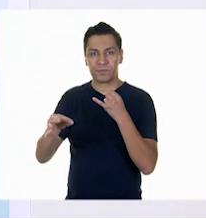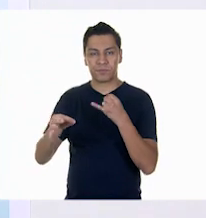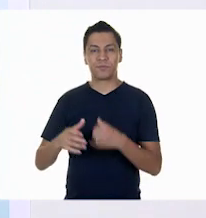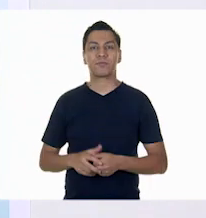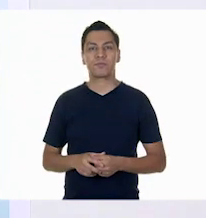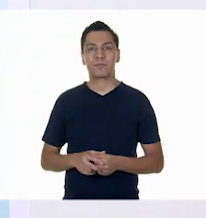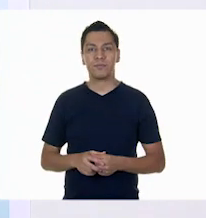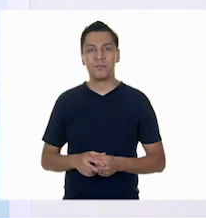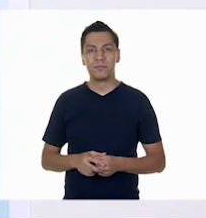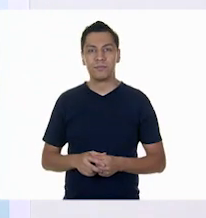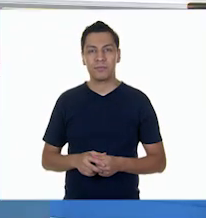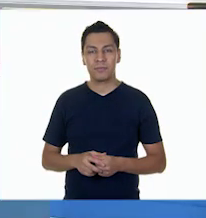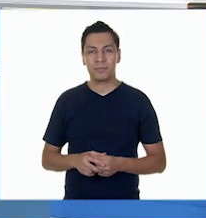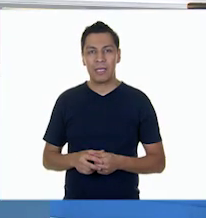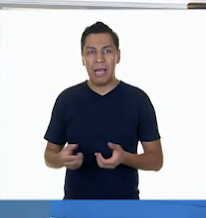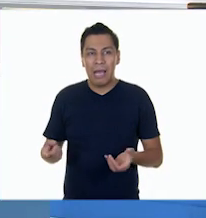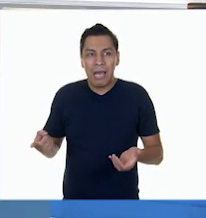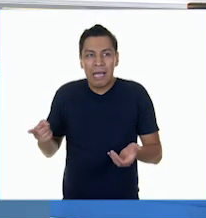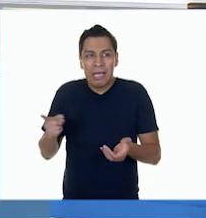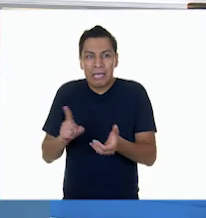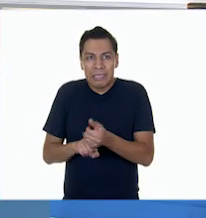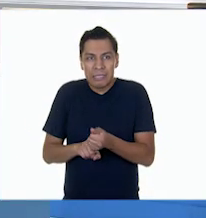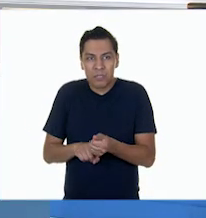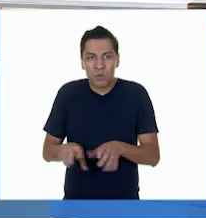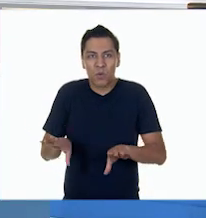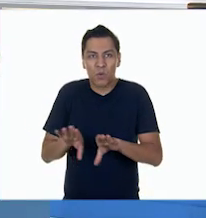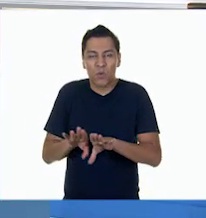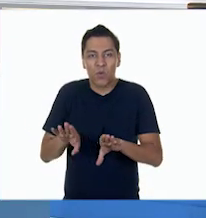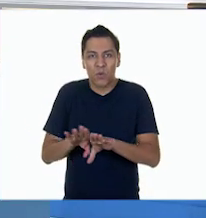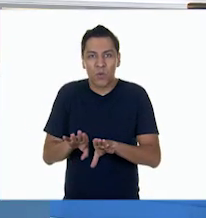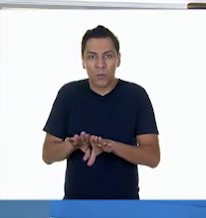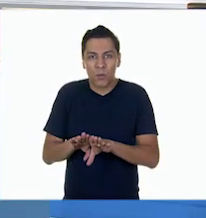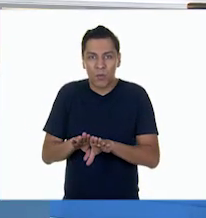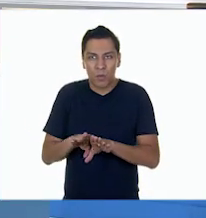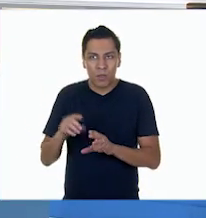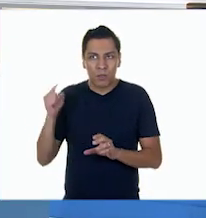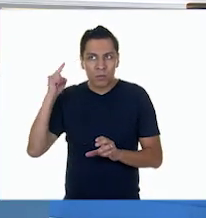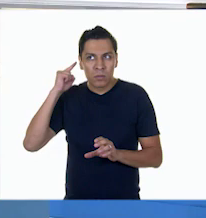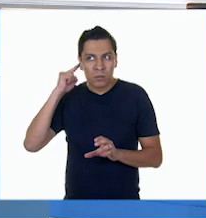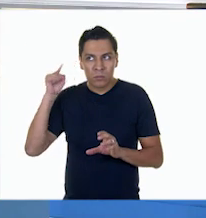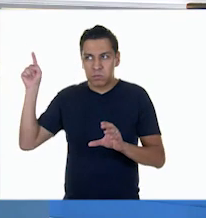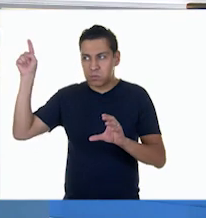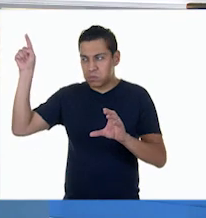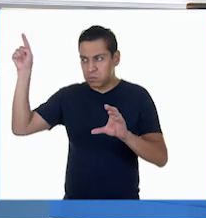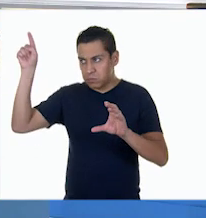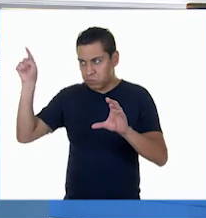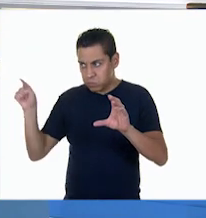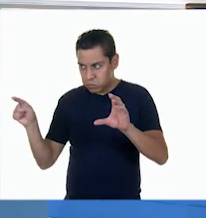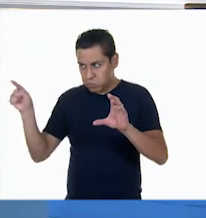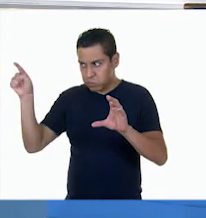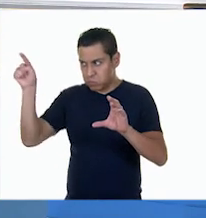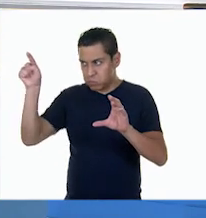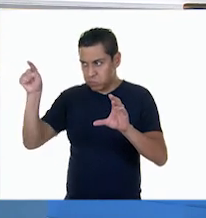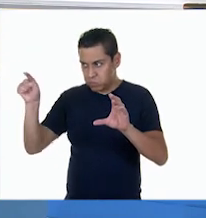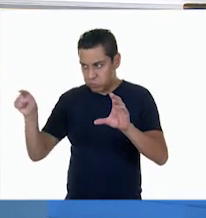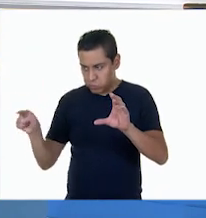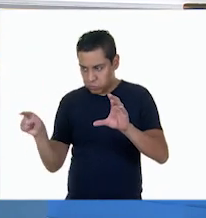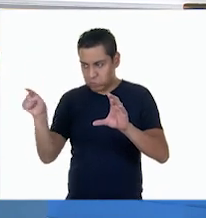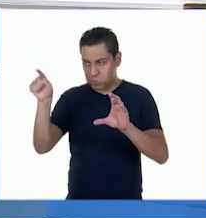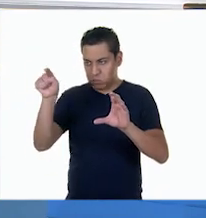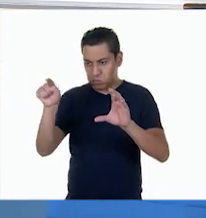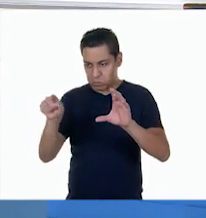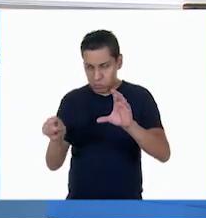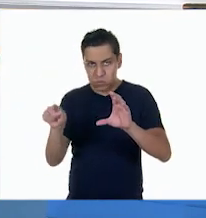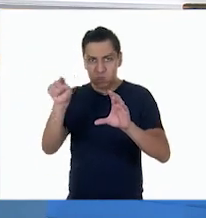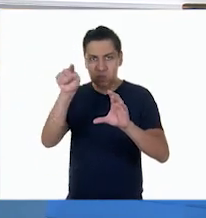está llena de líquido y transforma la energía vibratoria en energía eléctrica, que es la forma final en la que el sonido llega